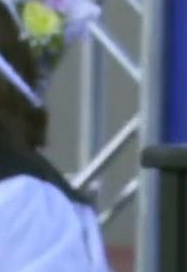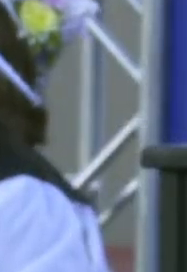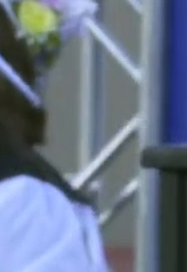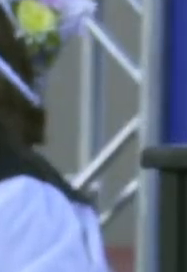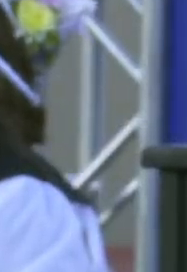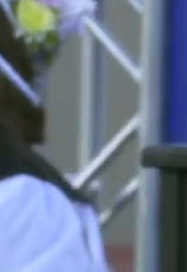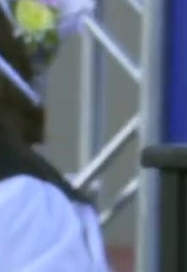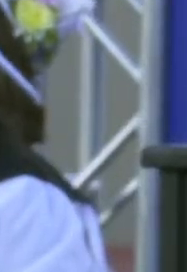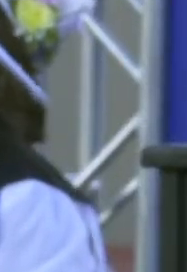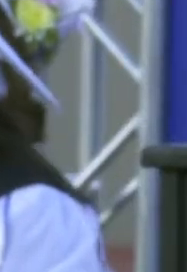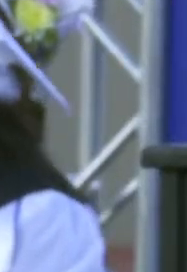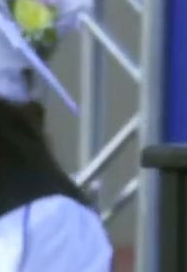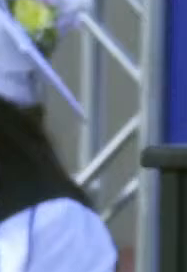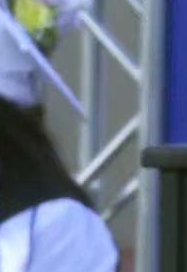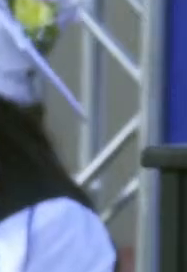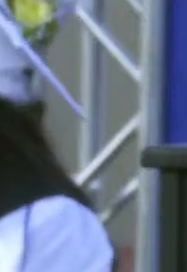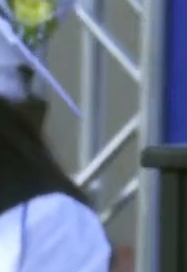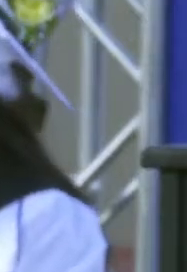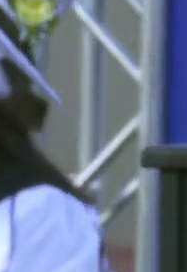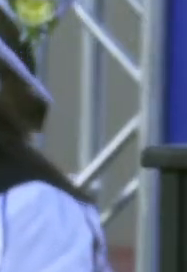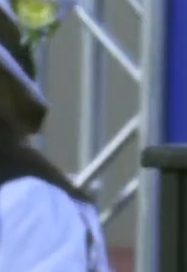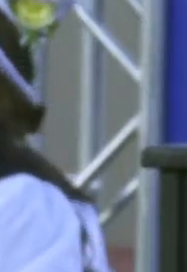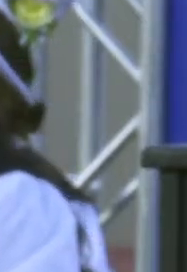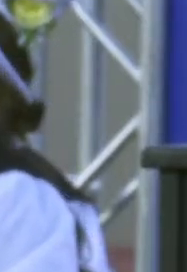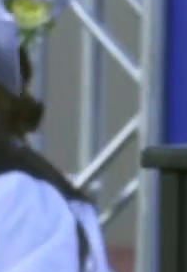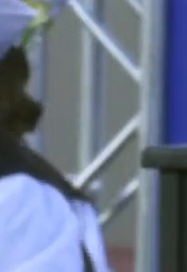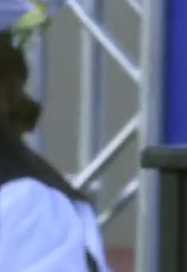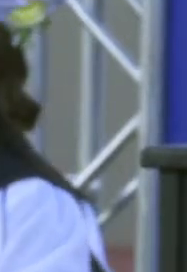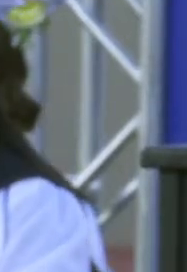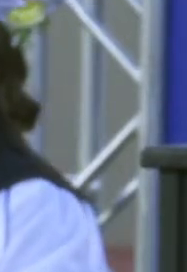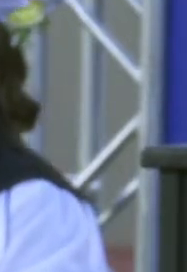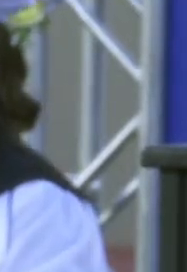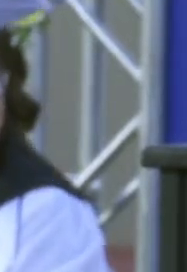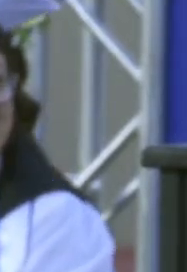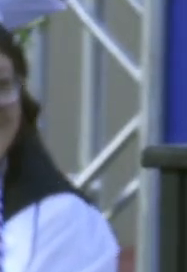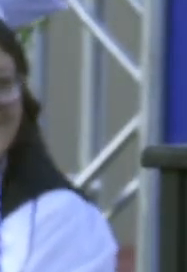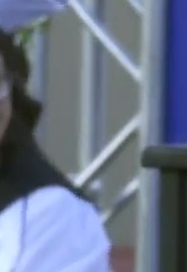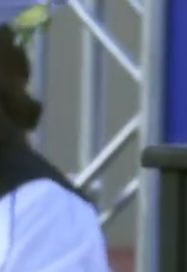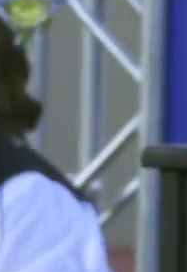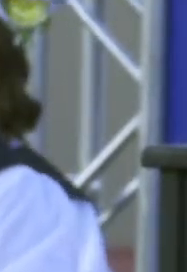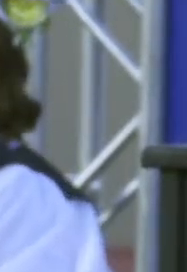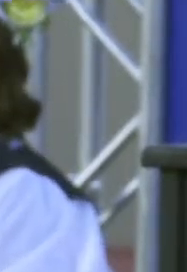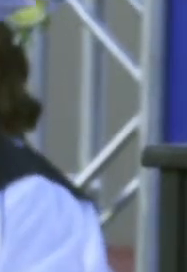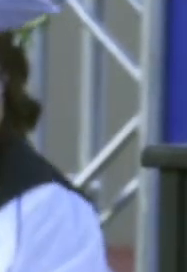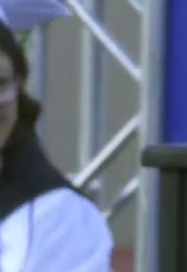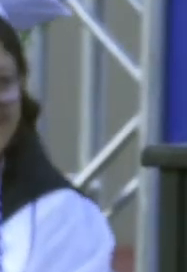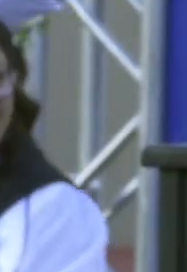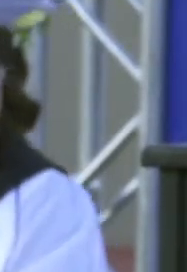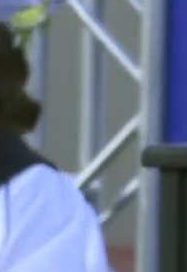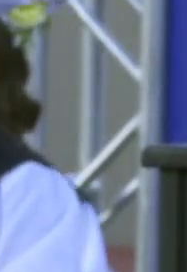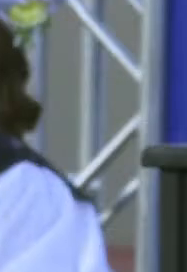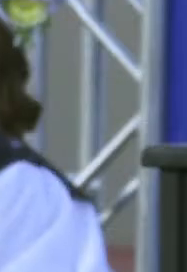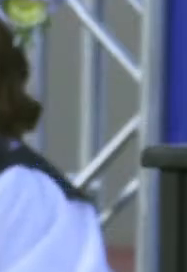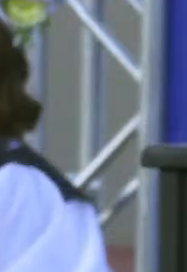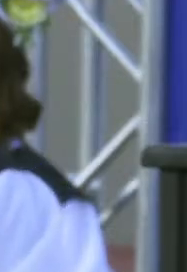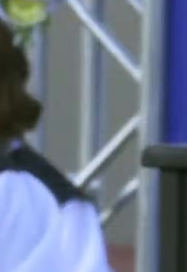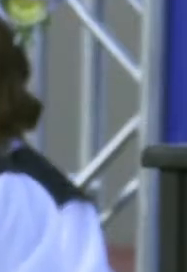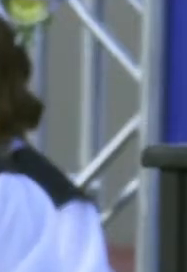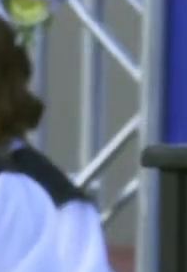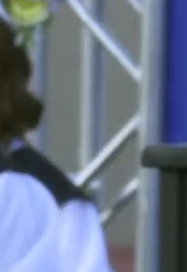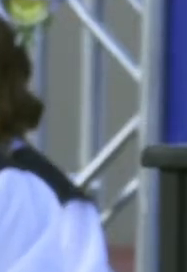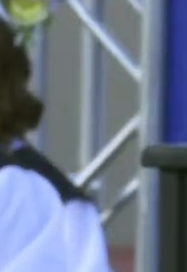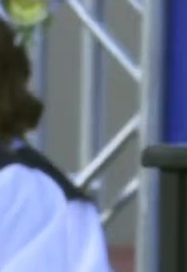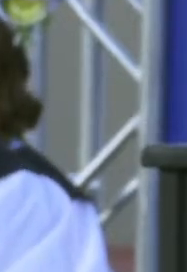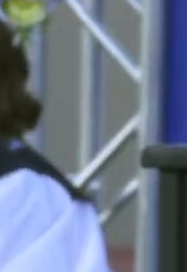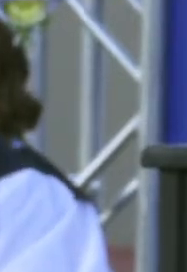por 4 años y han cumplido los requisitos establecidos por la Agencia de Educación de Texas. Este es uno de los logros más importantes hasta la fecha en la vida